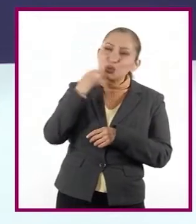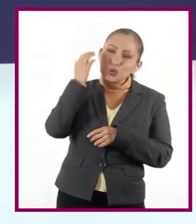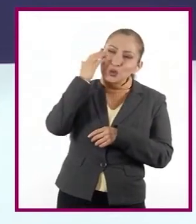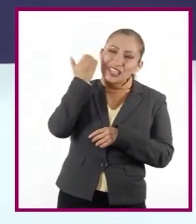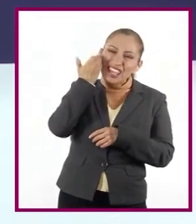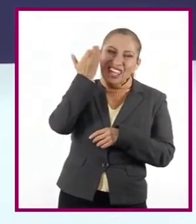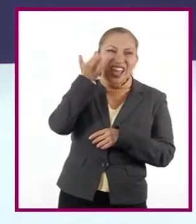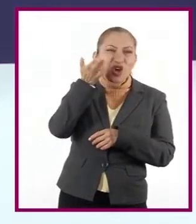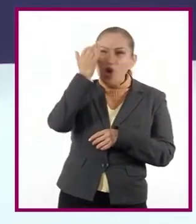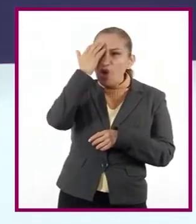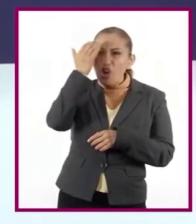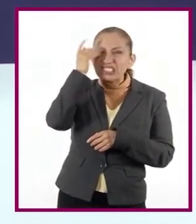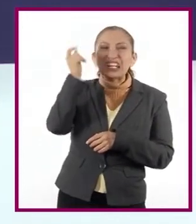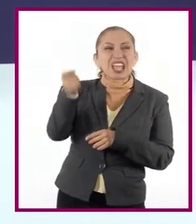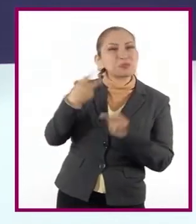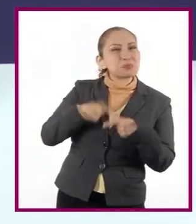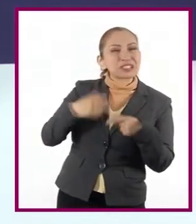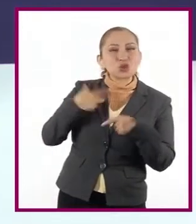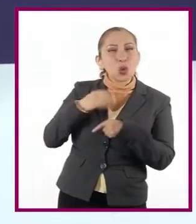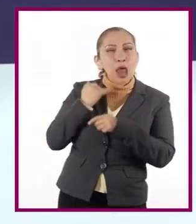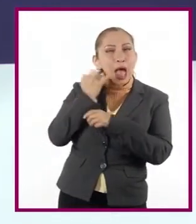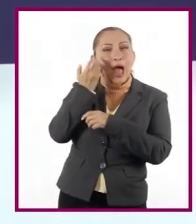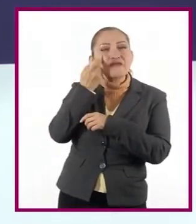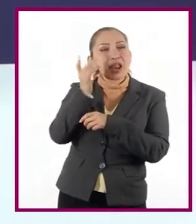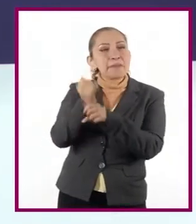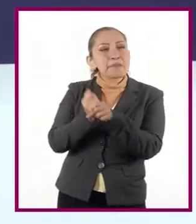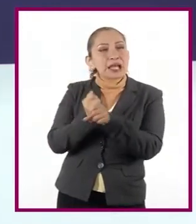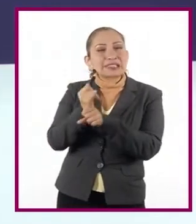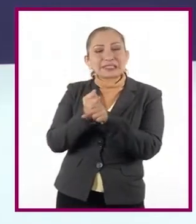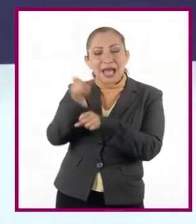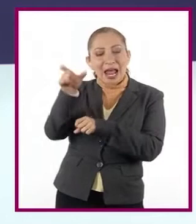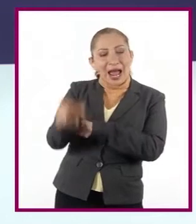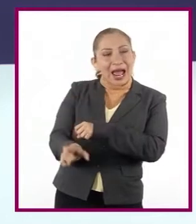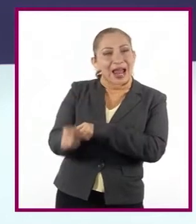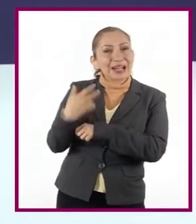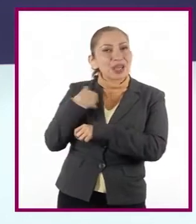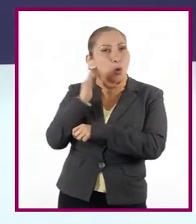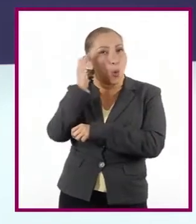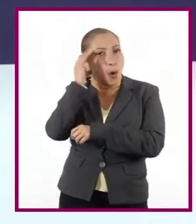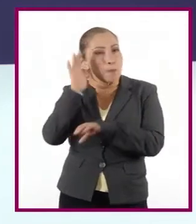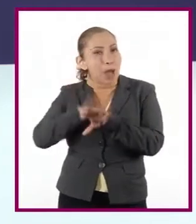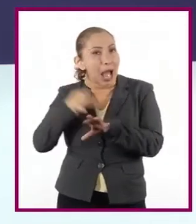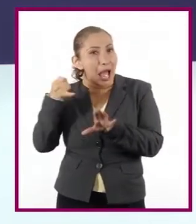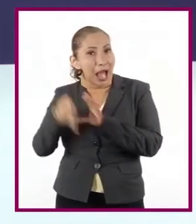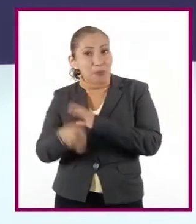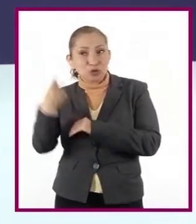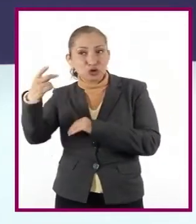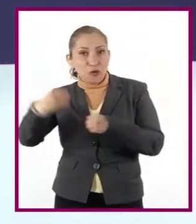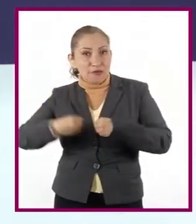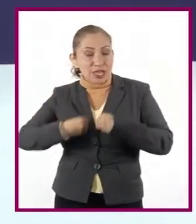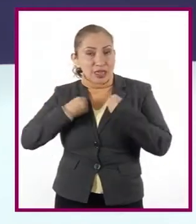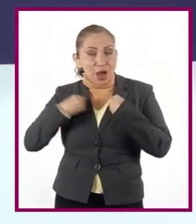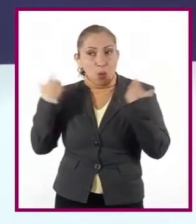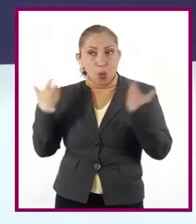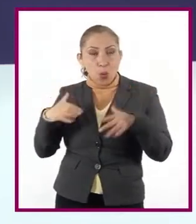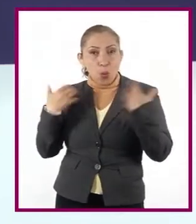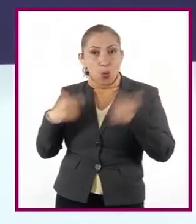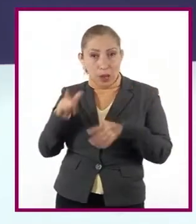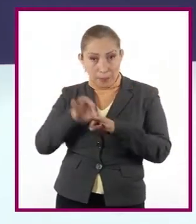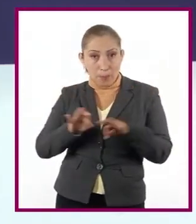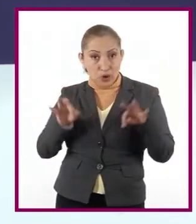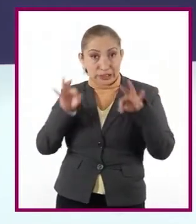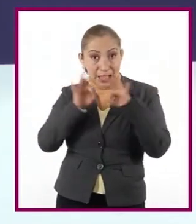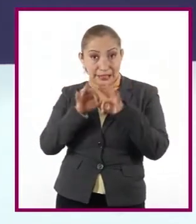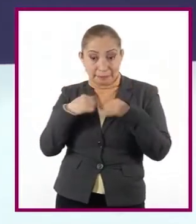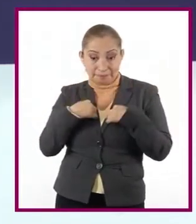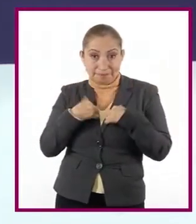y nos ponemos a investigar datos sobre esa persona que por su vida admirable es